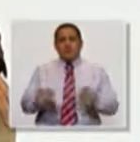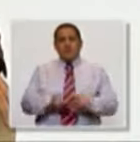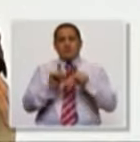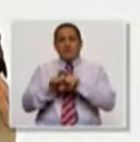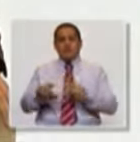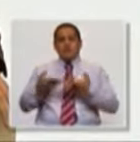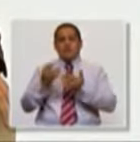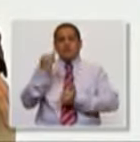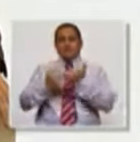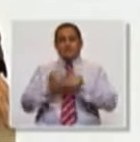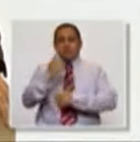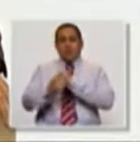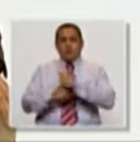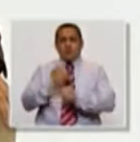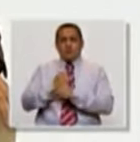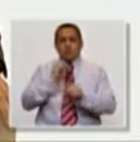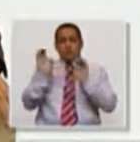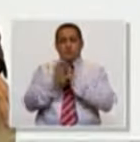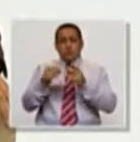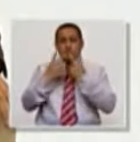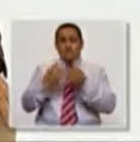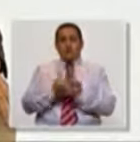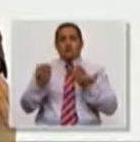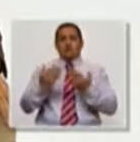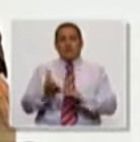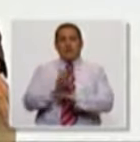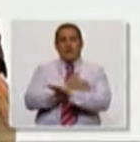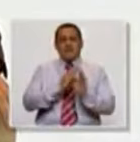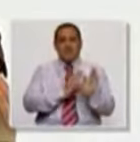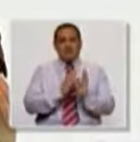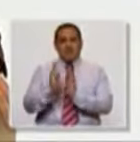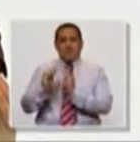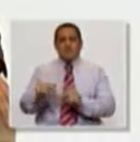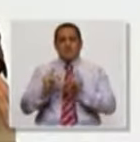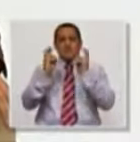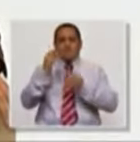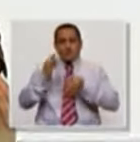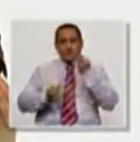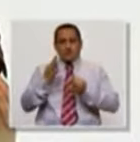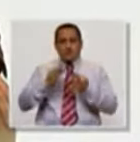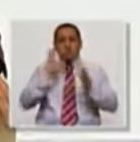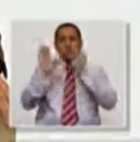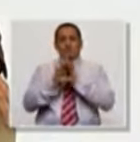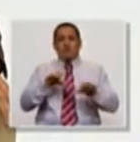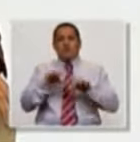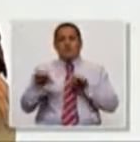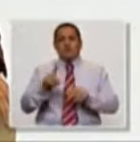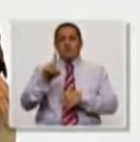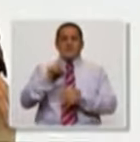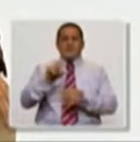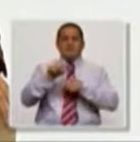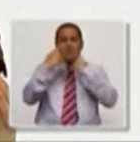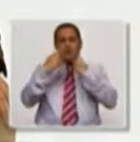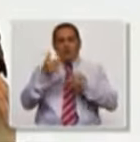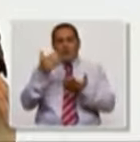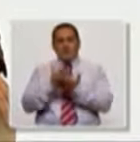antes de fin de año. Entonces, si uno ve estas cifras, dice, entonces yo debería preparar mi aparato judicial para crear, por ejemplo, entre marzo y